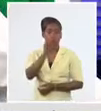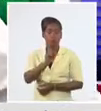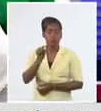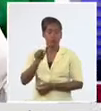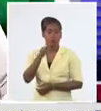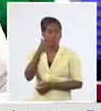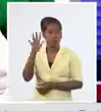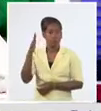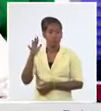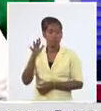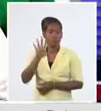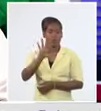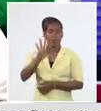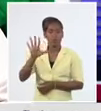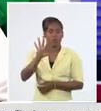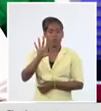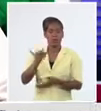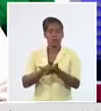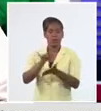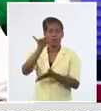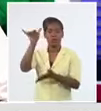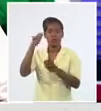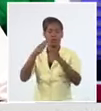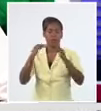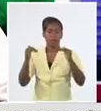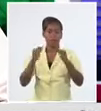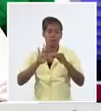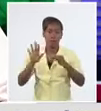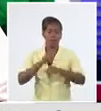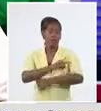retornados a sus países después del diagnóstico. Y ayer se dieron